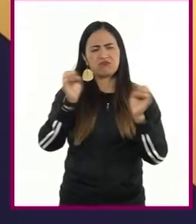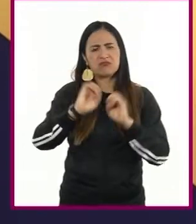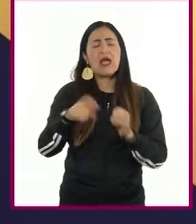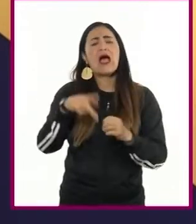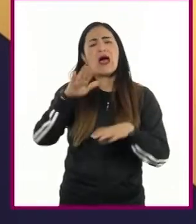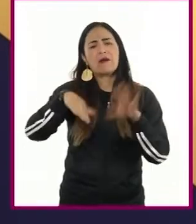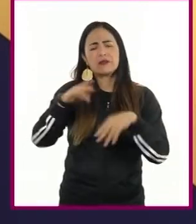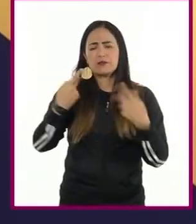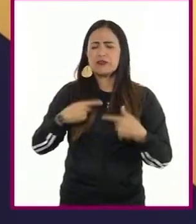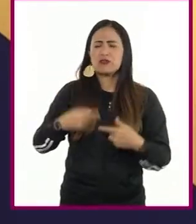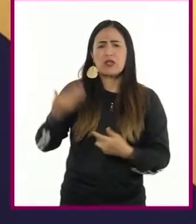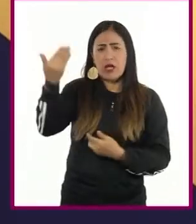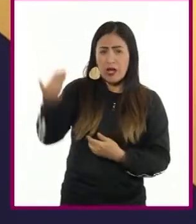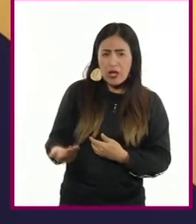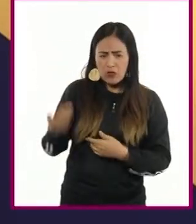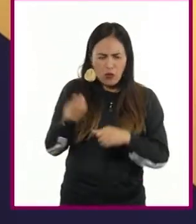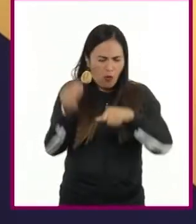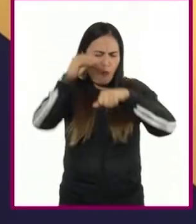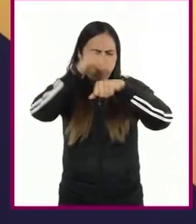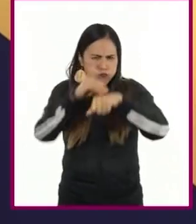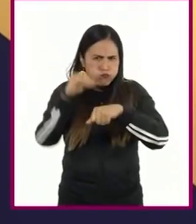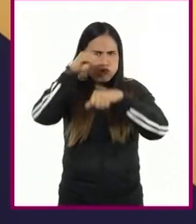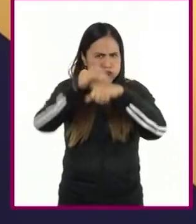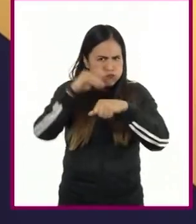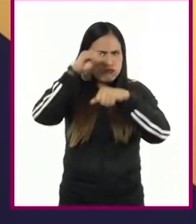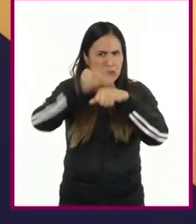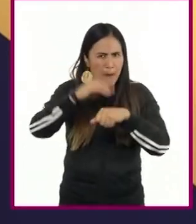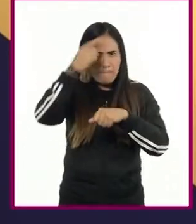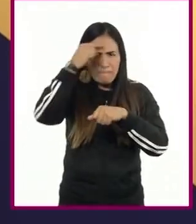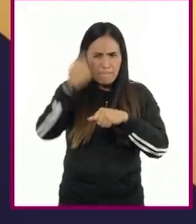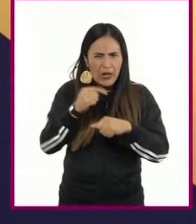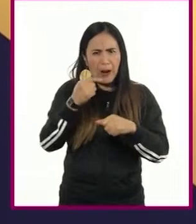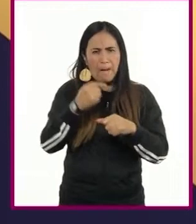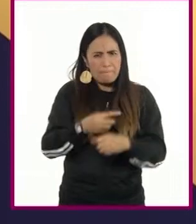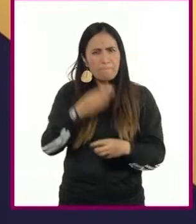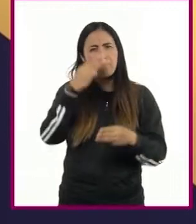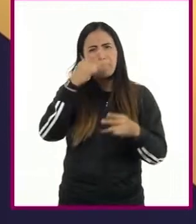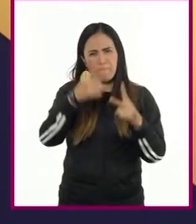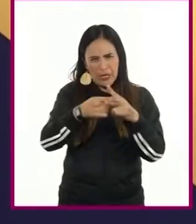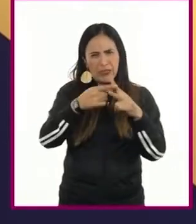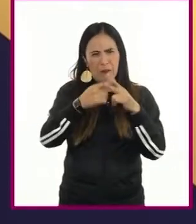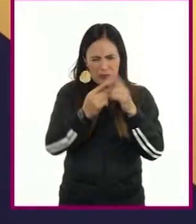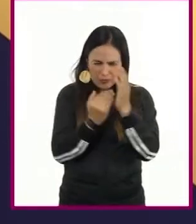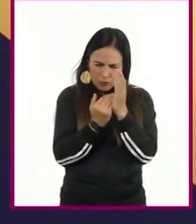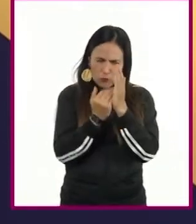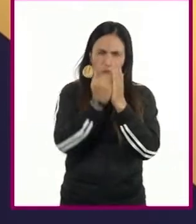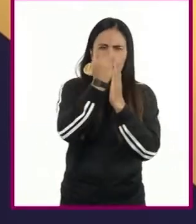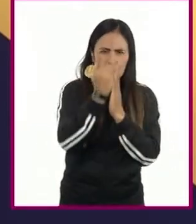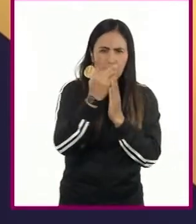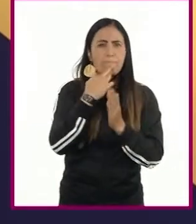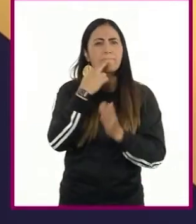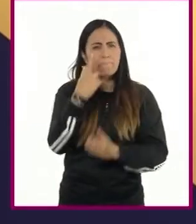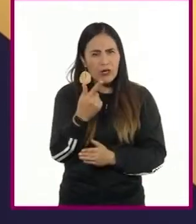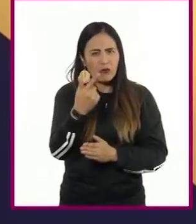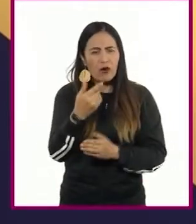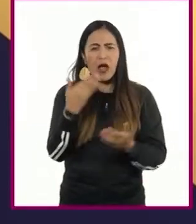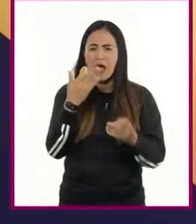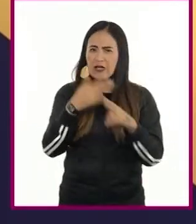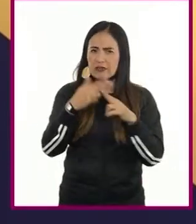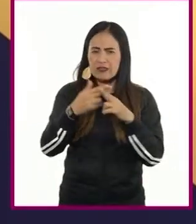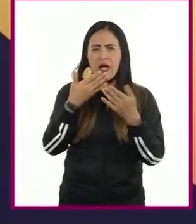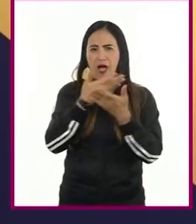personajes cuyas aportaciones dieron pie al desarrollo y difusión de las matemáticas para lograr su